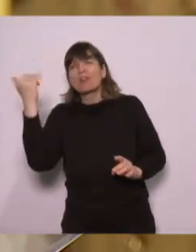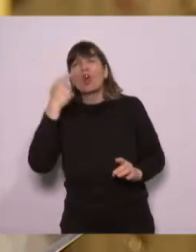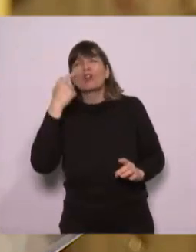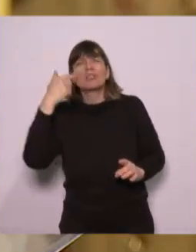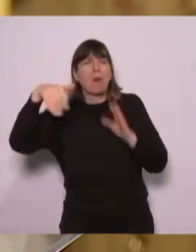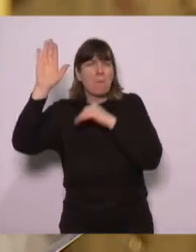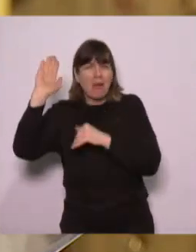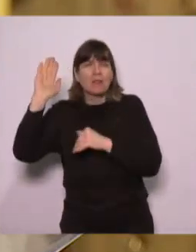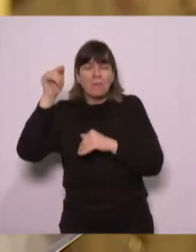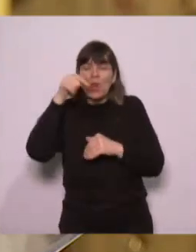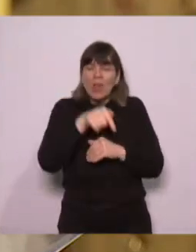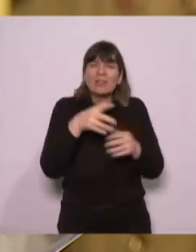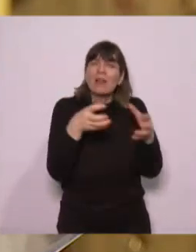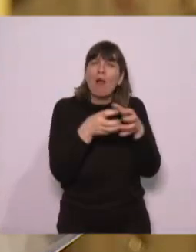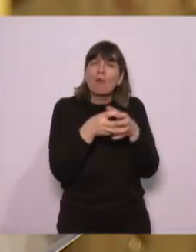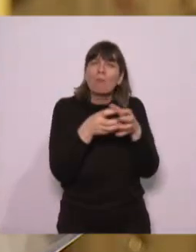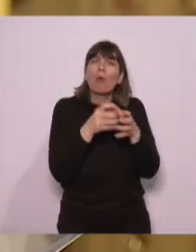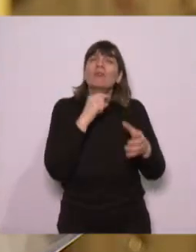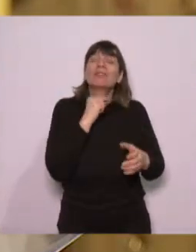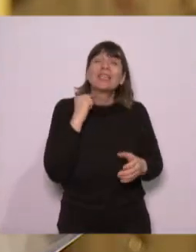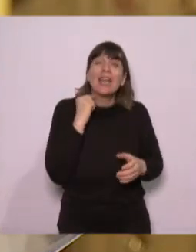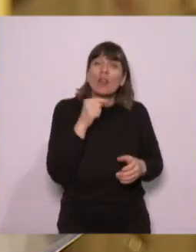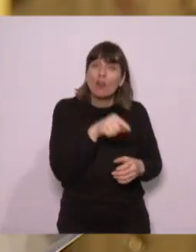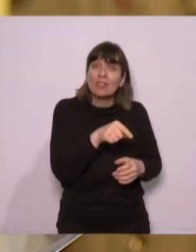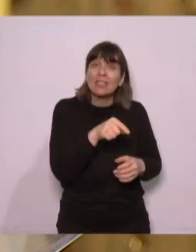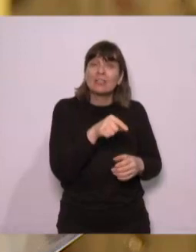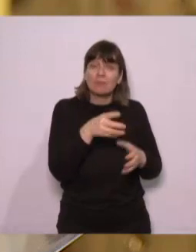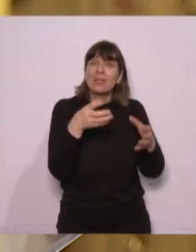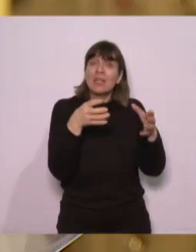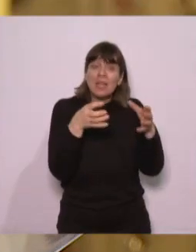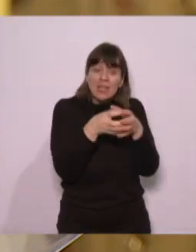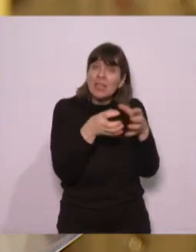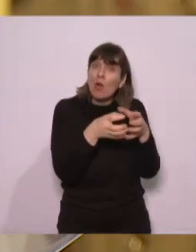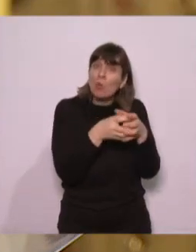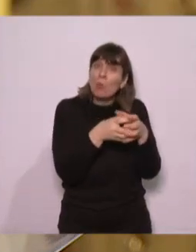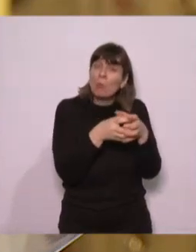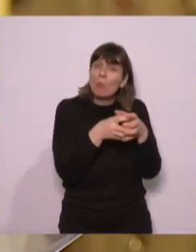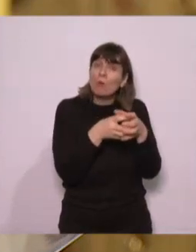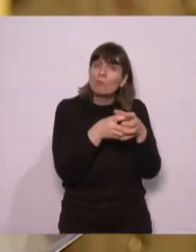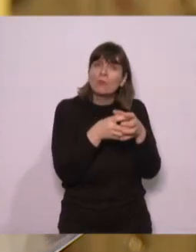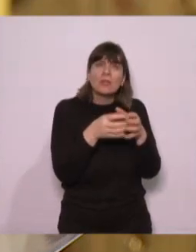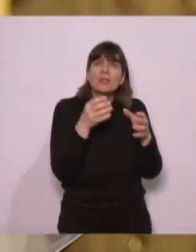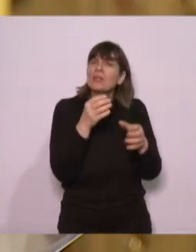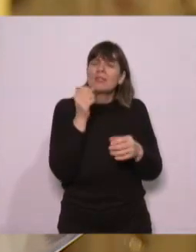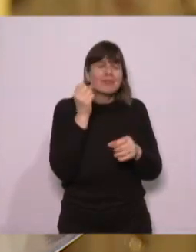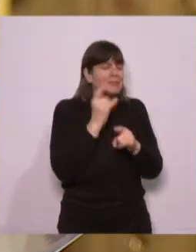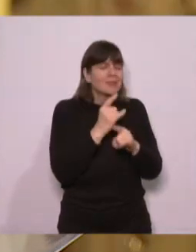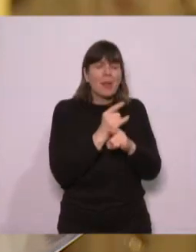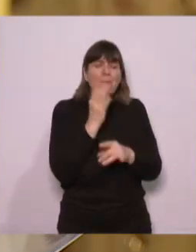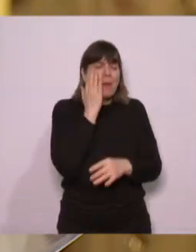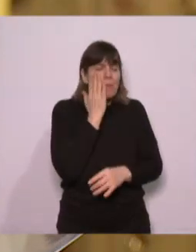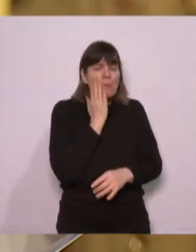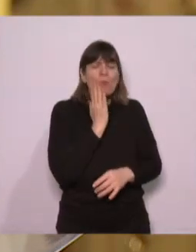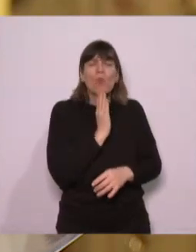en nuestras comunidades. Y con ese grupo, porque siempre es muy bueno estas